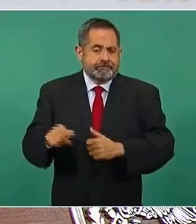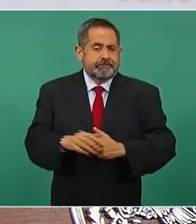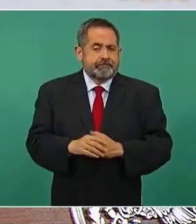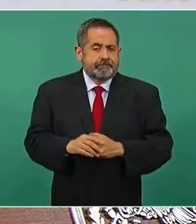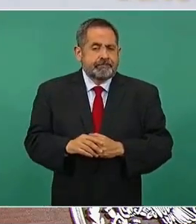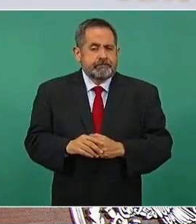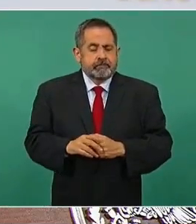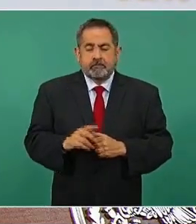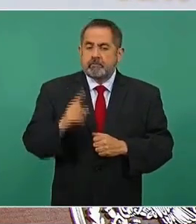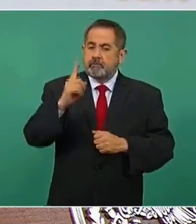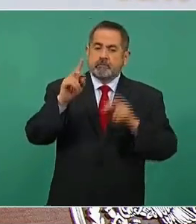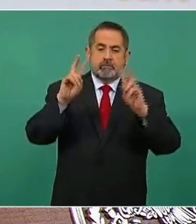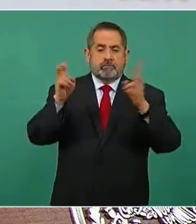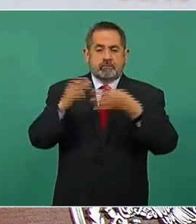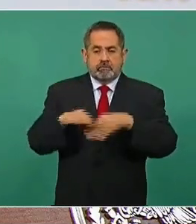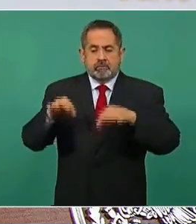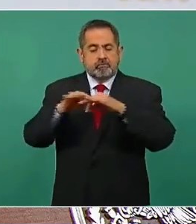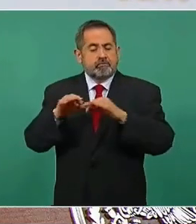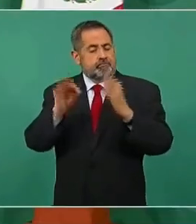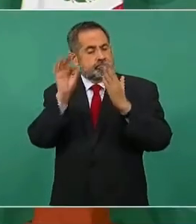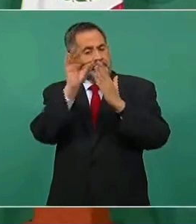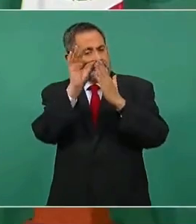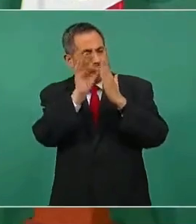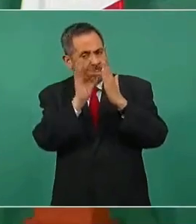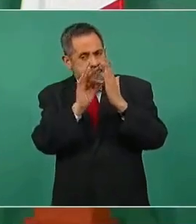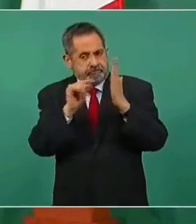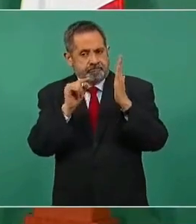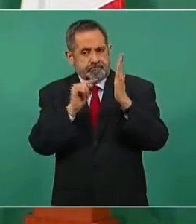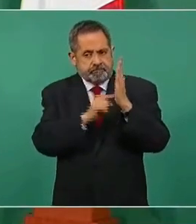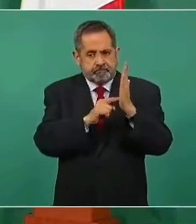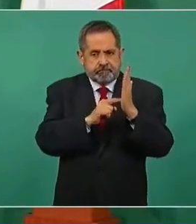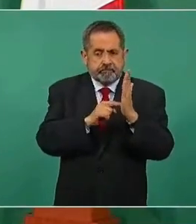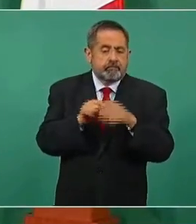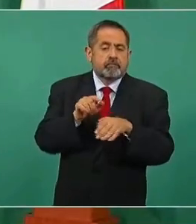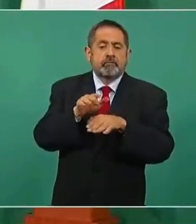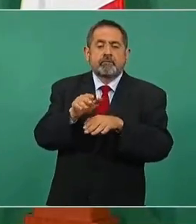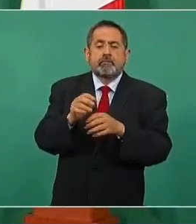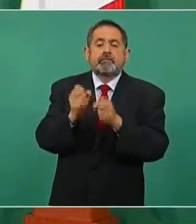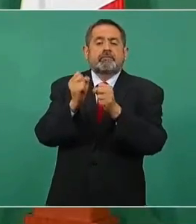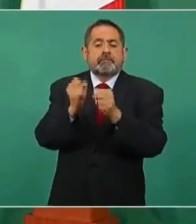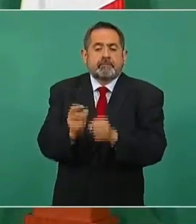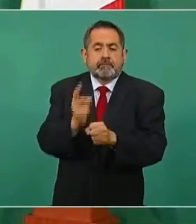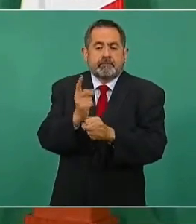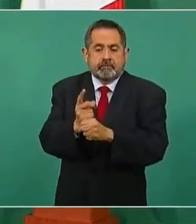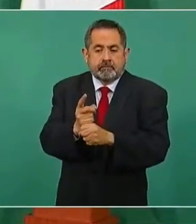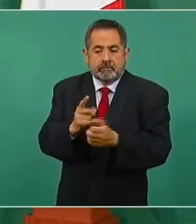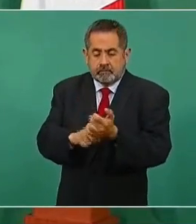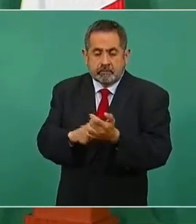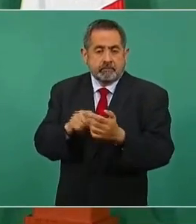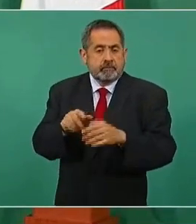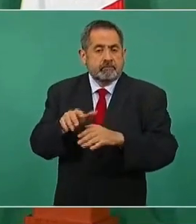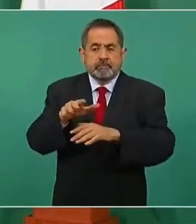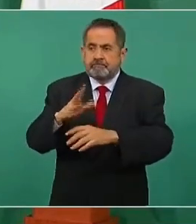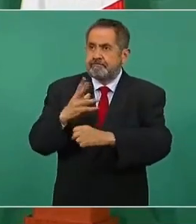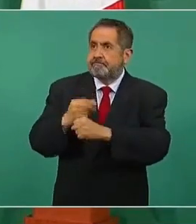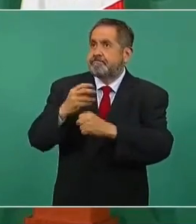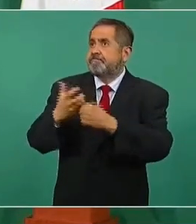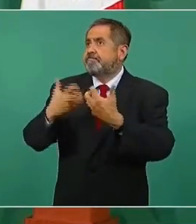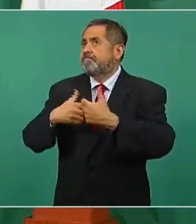Un tema importante de los 10 es la seguridad, el